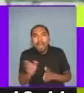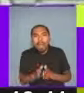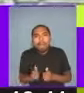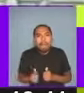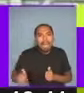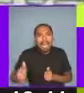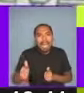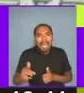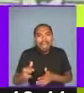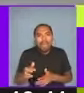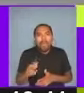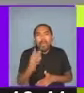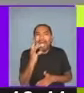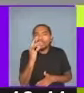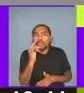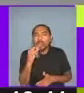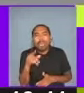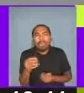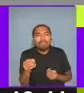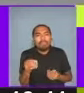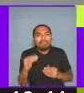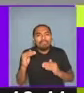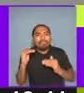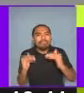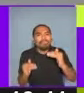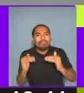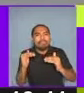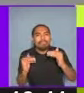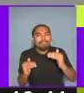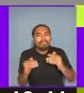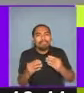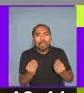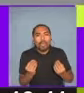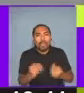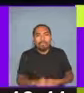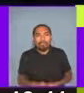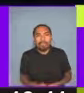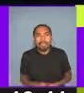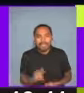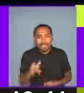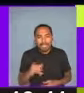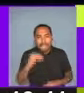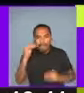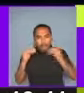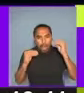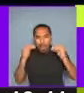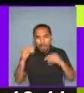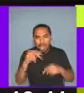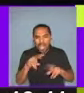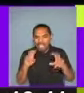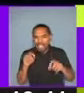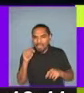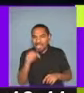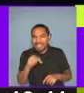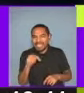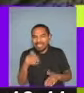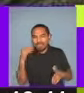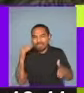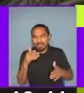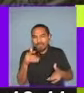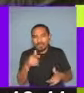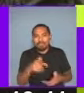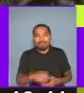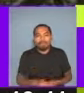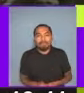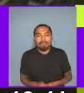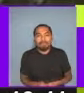200, 250 pesos, que nos deja un poquito preocupados. ¿Preocupa o es algo que les llama la